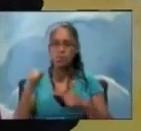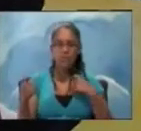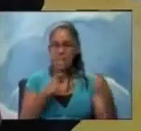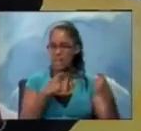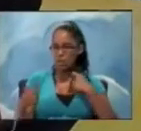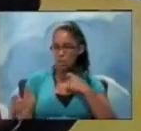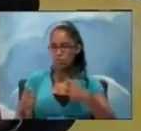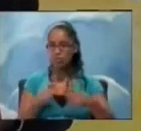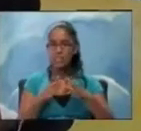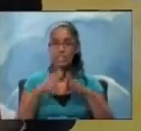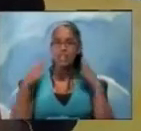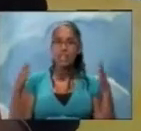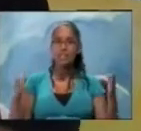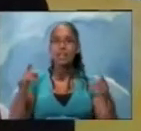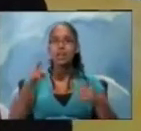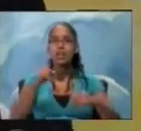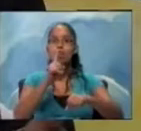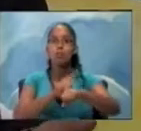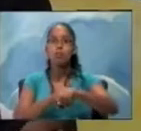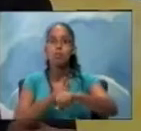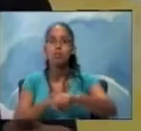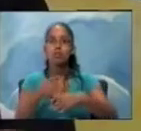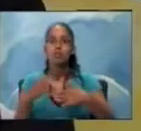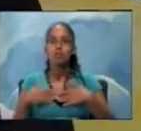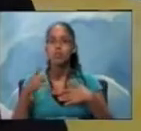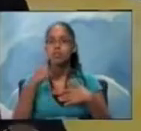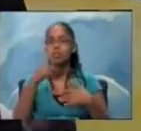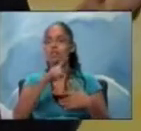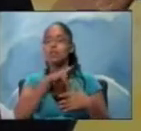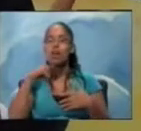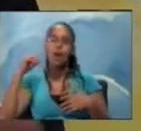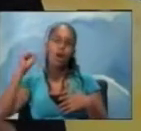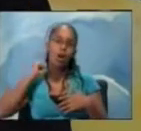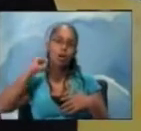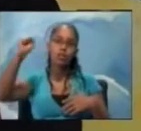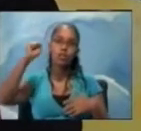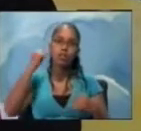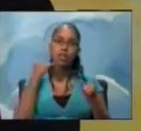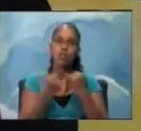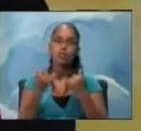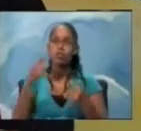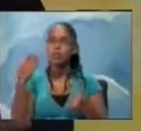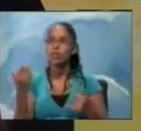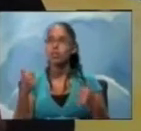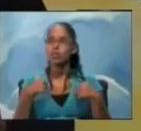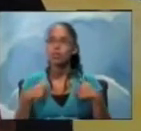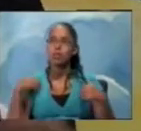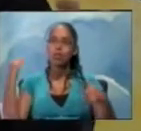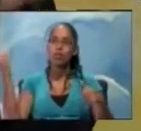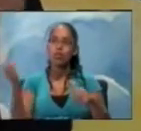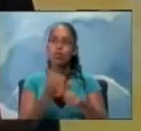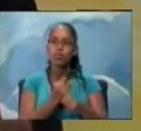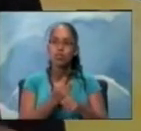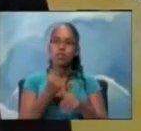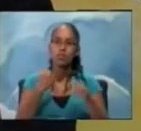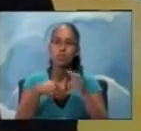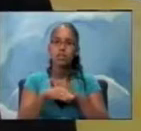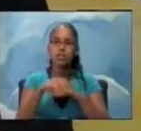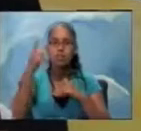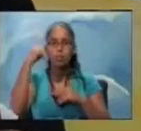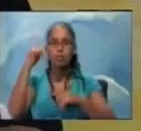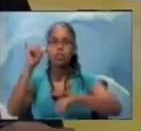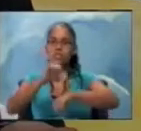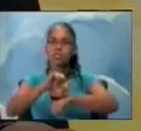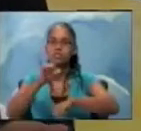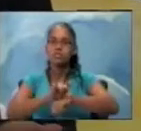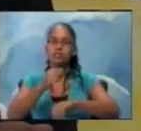tremenda. En ocasiones me decía: ahórcate. La última que yo me encontré fue que me encontré, iba pasando por una iglesia, y